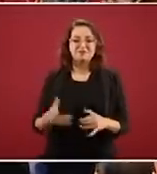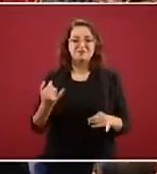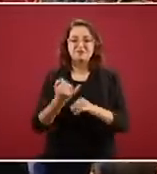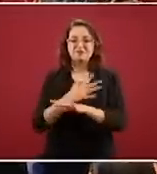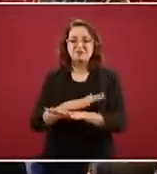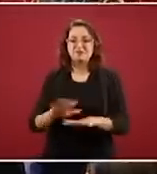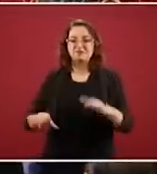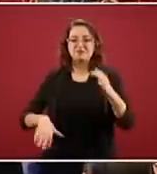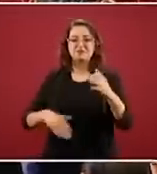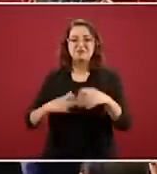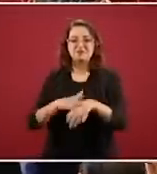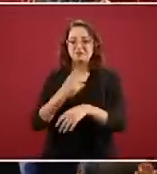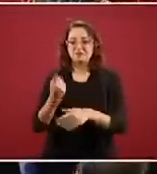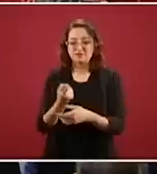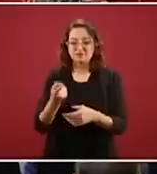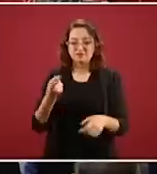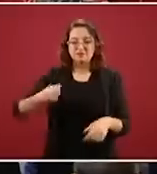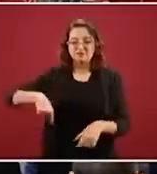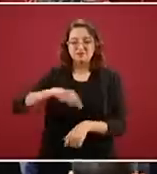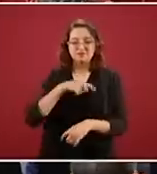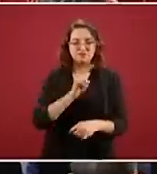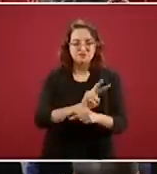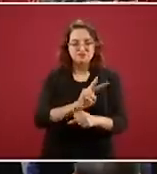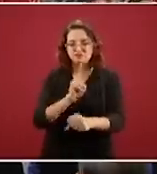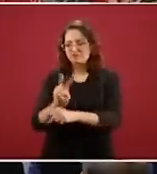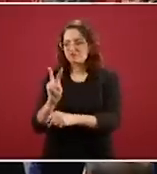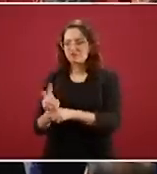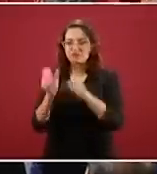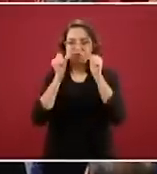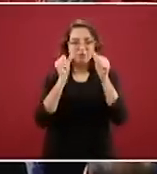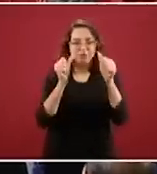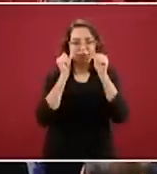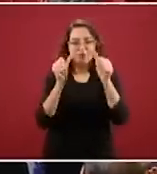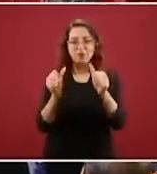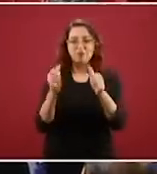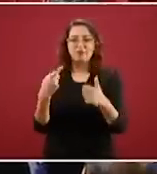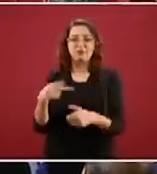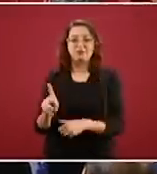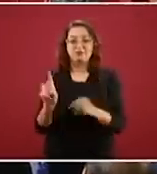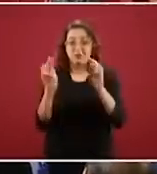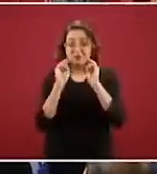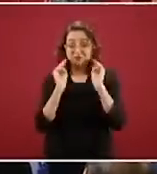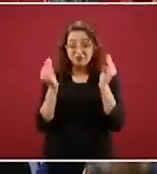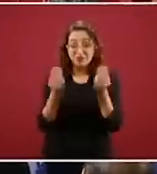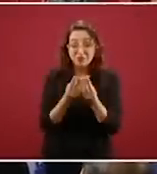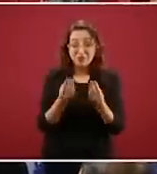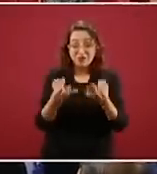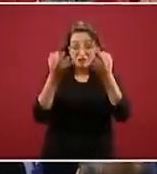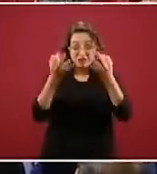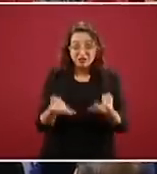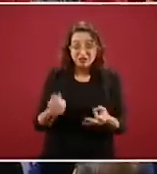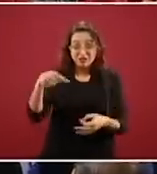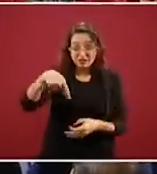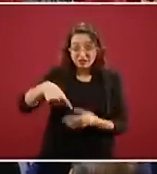estábamos pendientes como ahora, pero no habían las bandas,